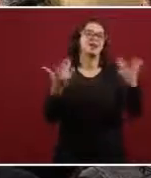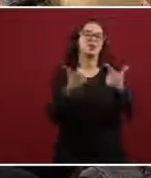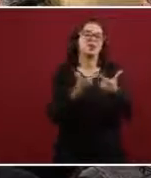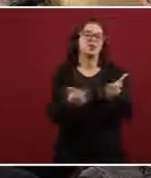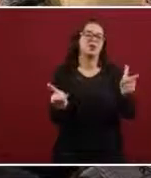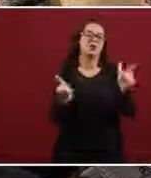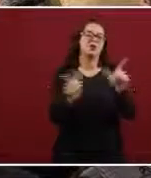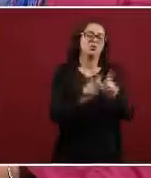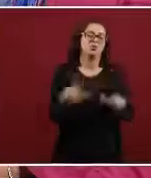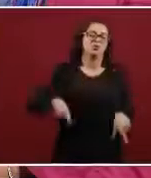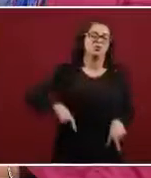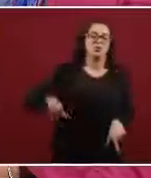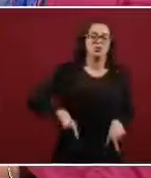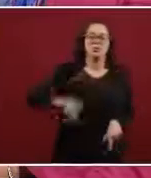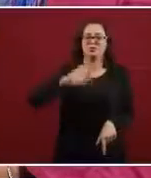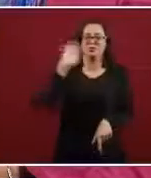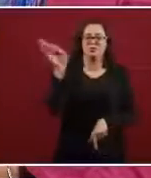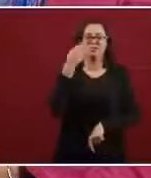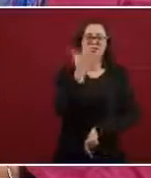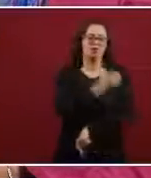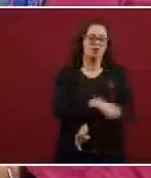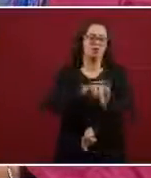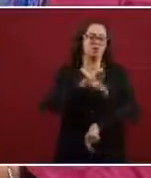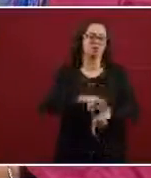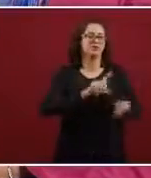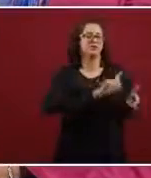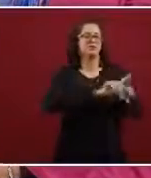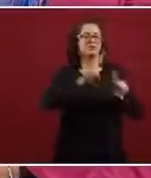del gobierno federal en los estados